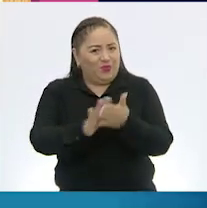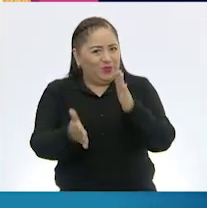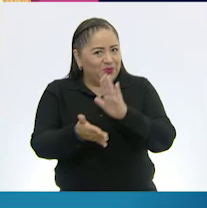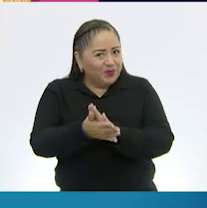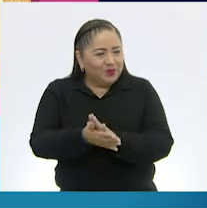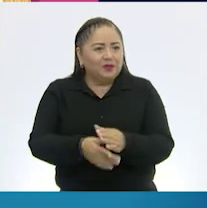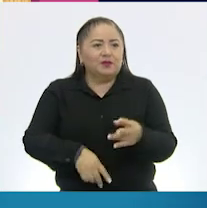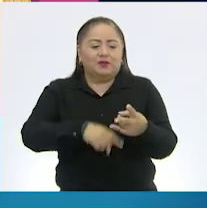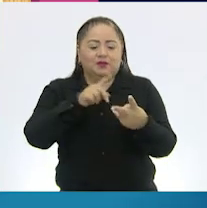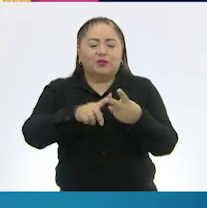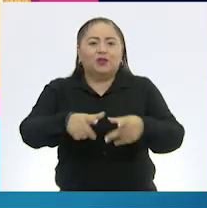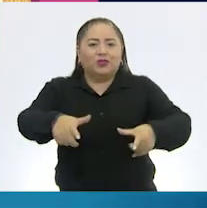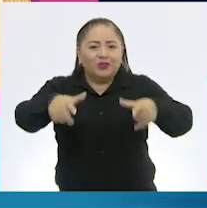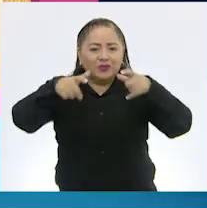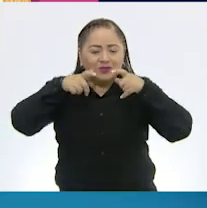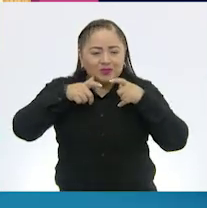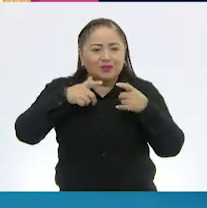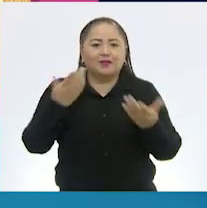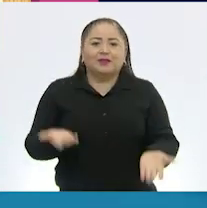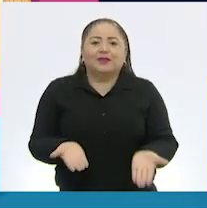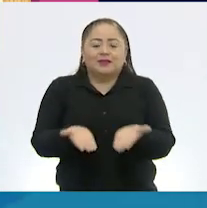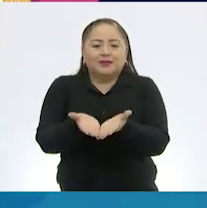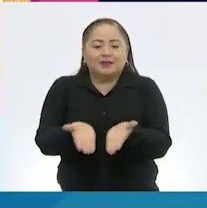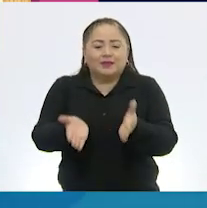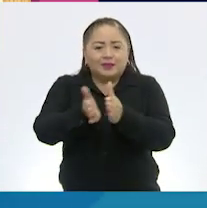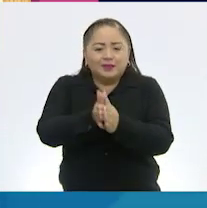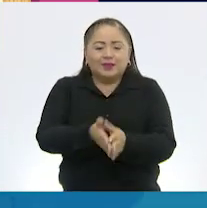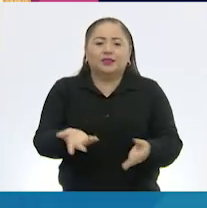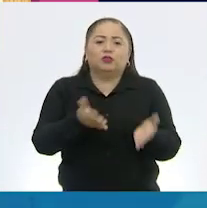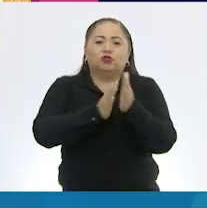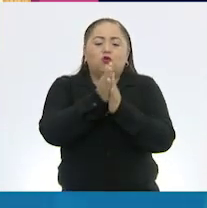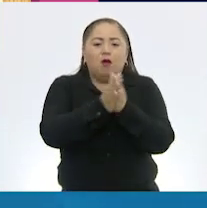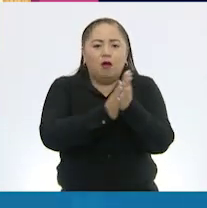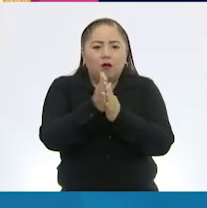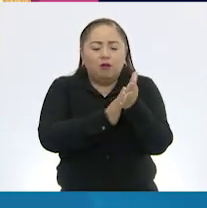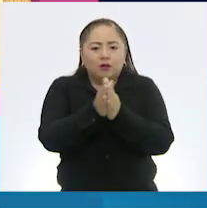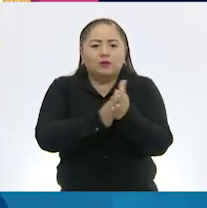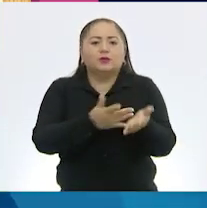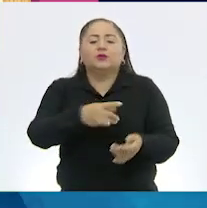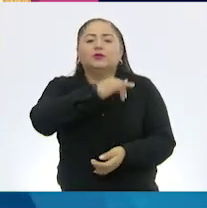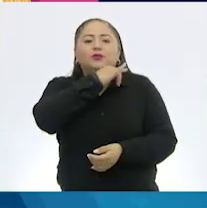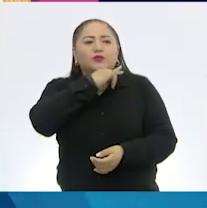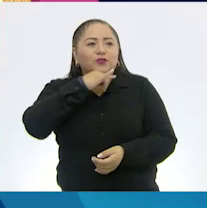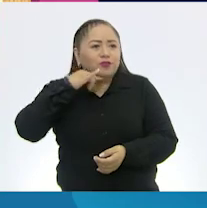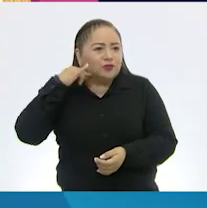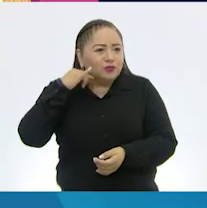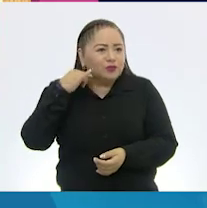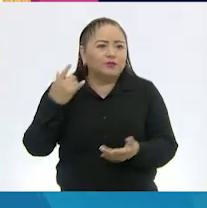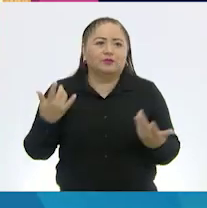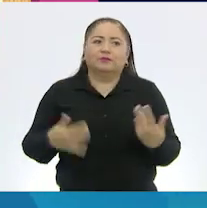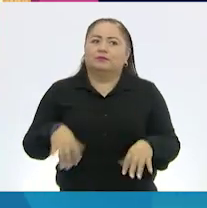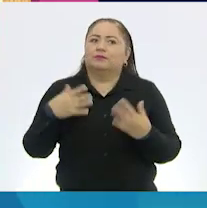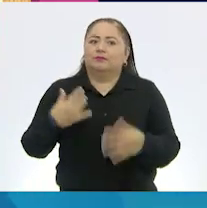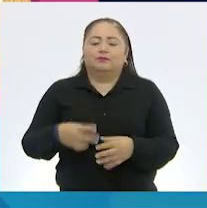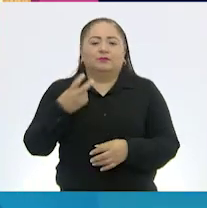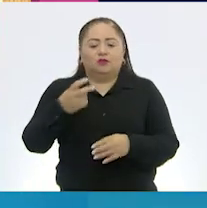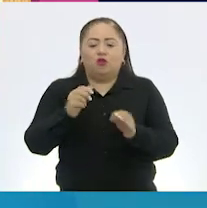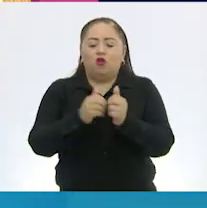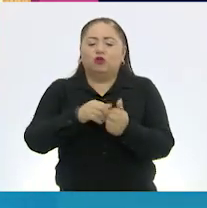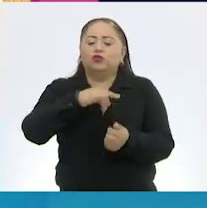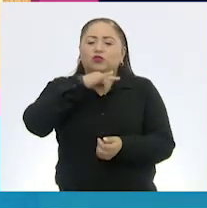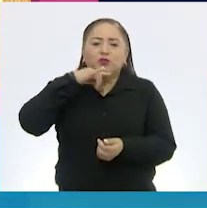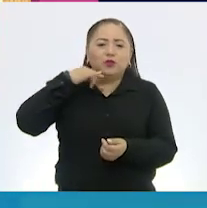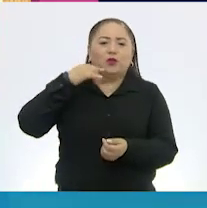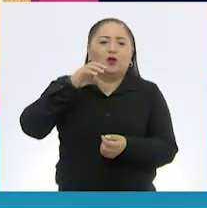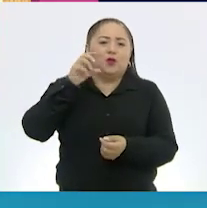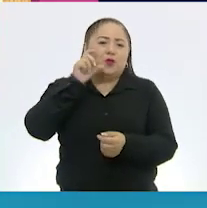tortilla, las tostadas, las quesadillas, el chocolate, la salsa, que era hecha con chile y